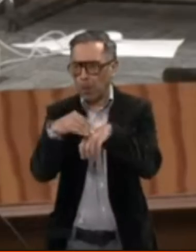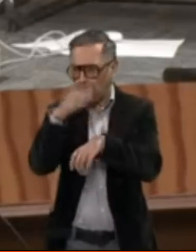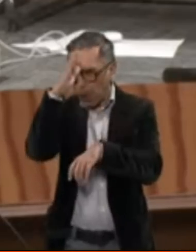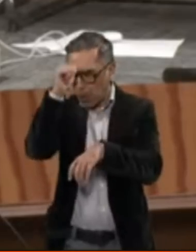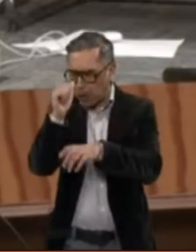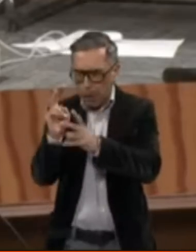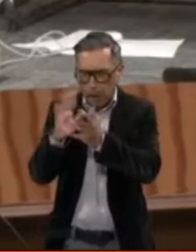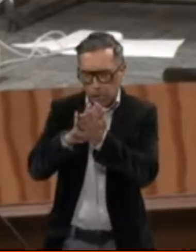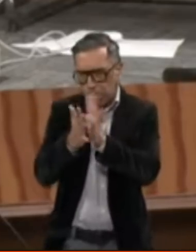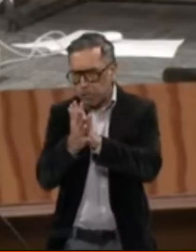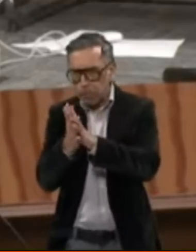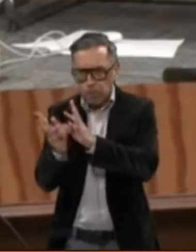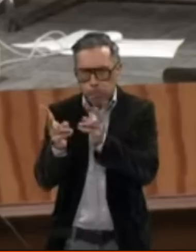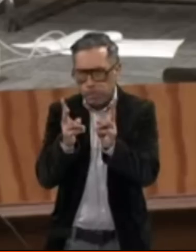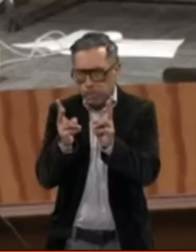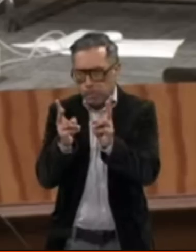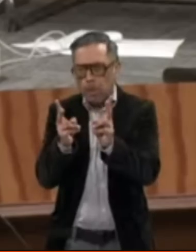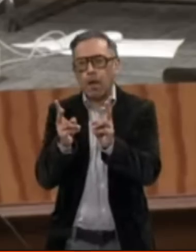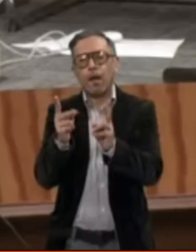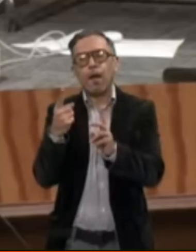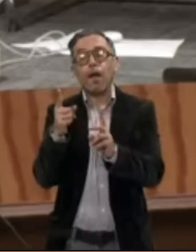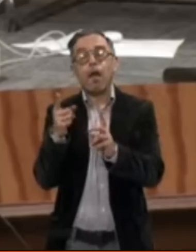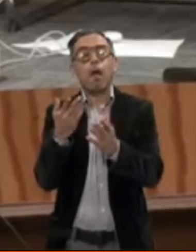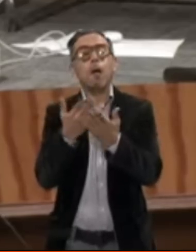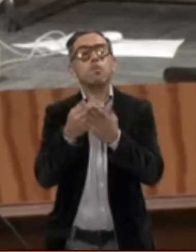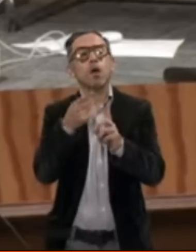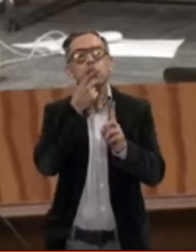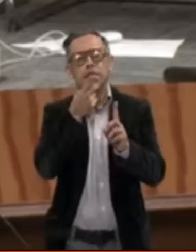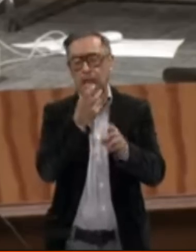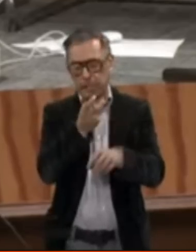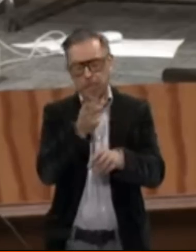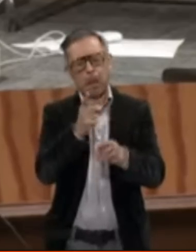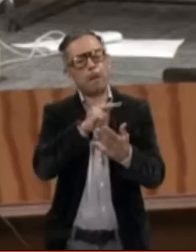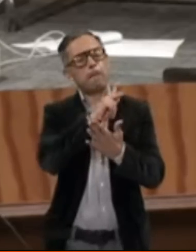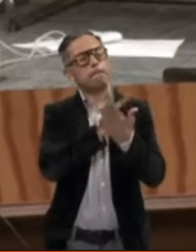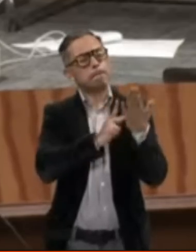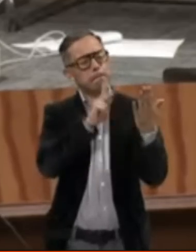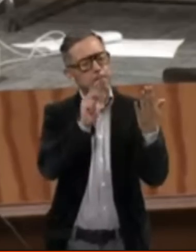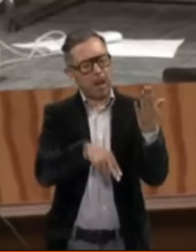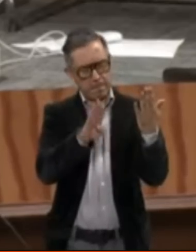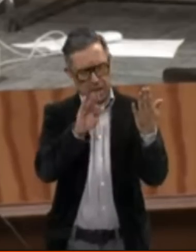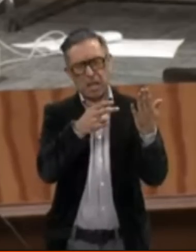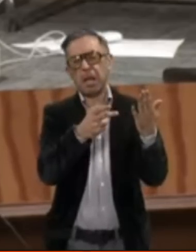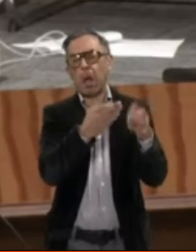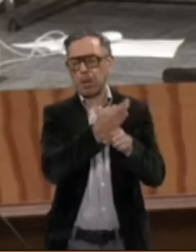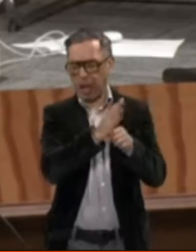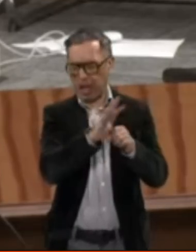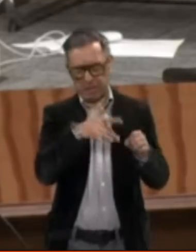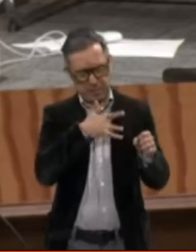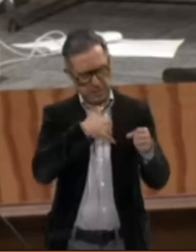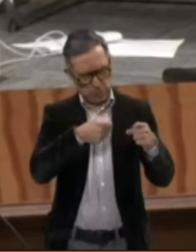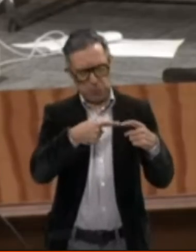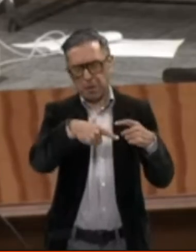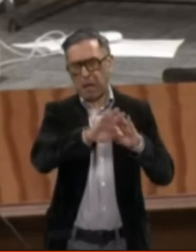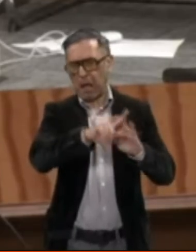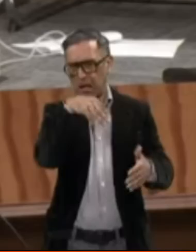plantear de que esto es el principio de la caída del plan B. Pues no, consejeras,